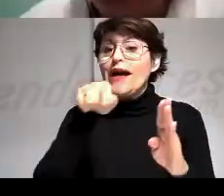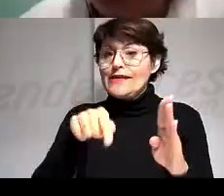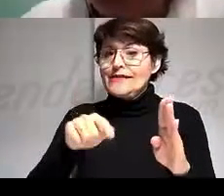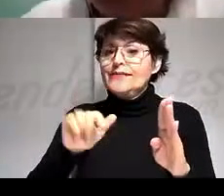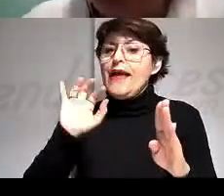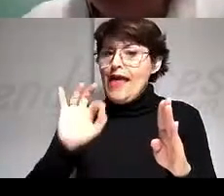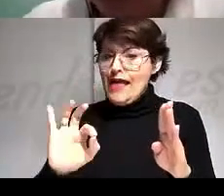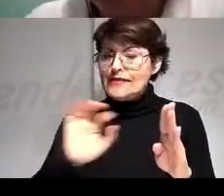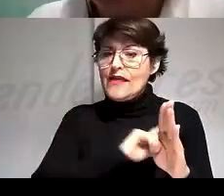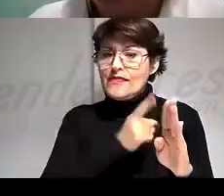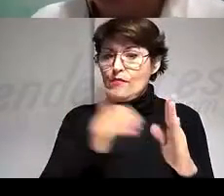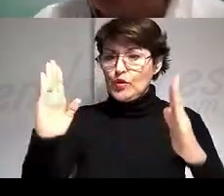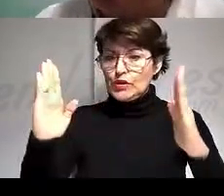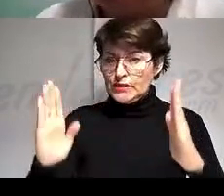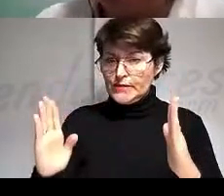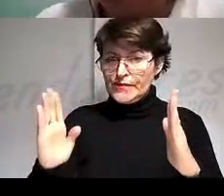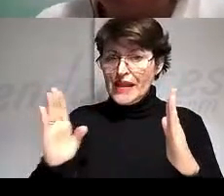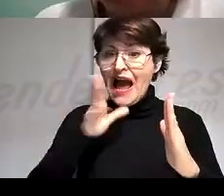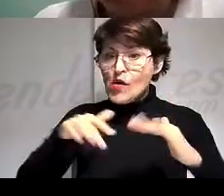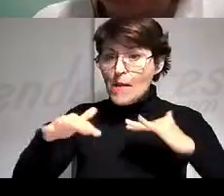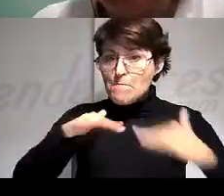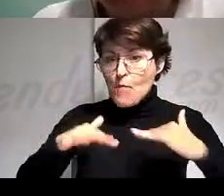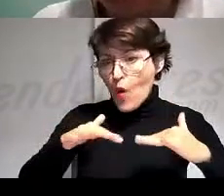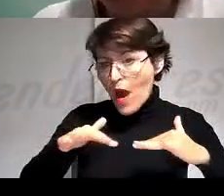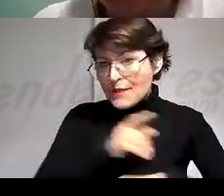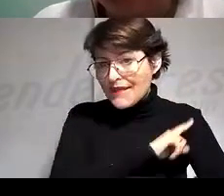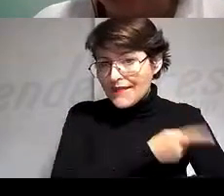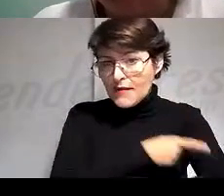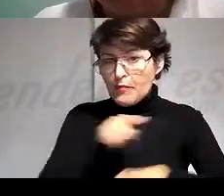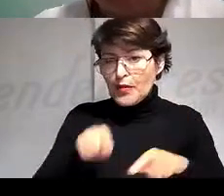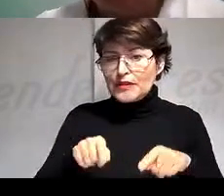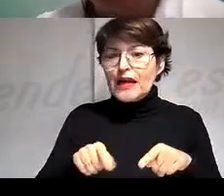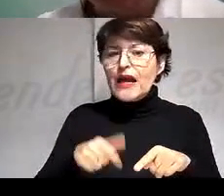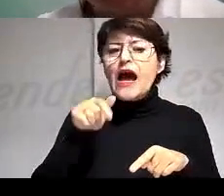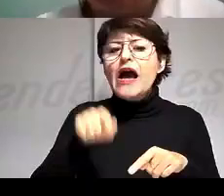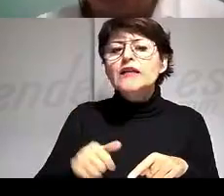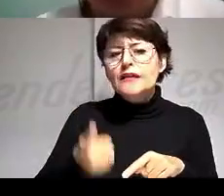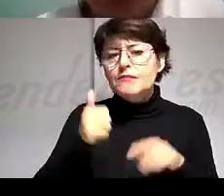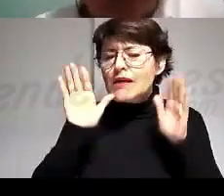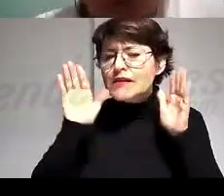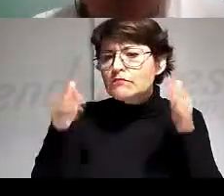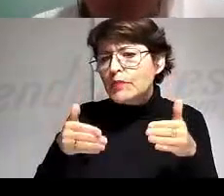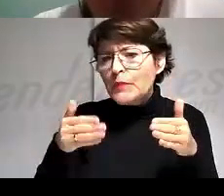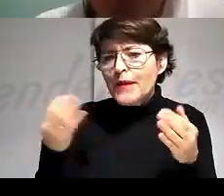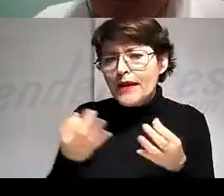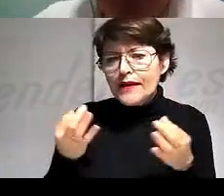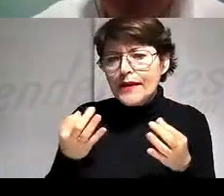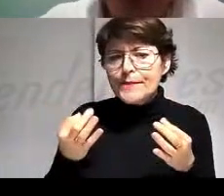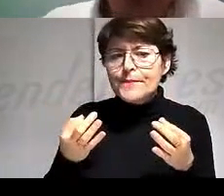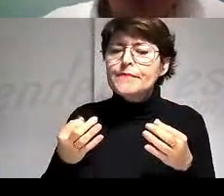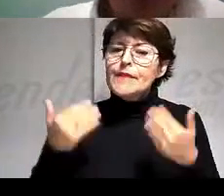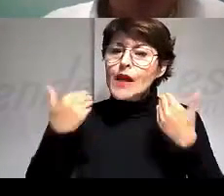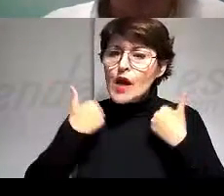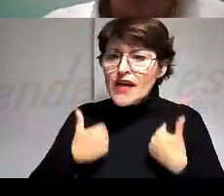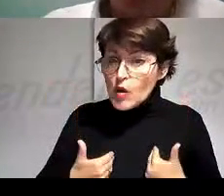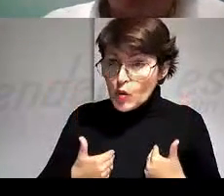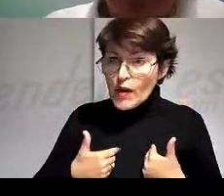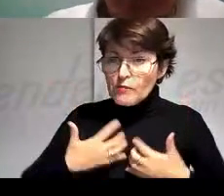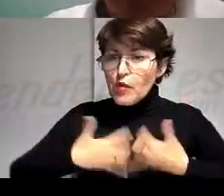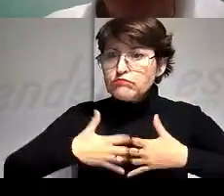los depósitos, y veréis que tenemos que incidir más sobre que esos depósitos sean capaces de